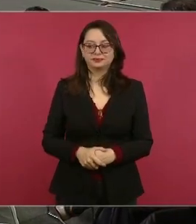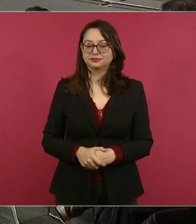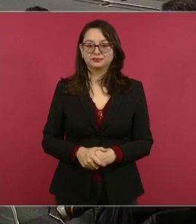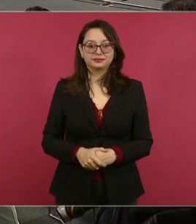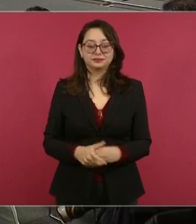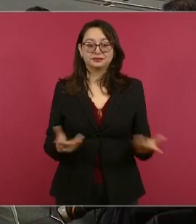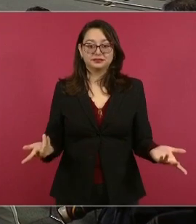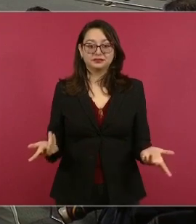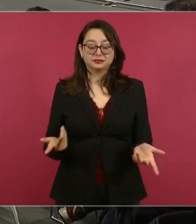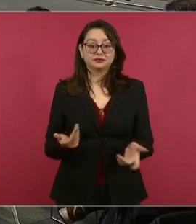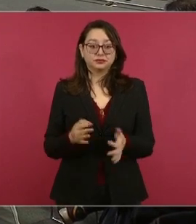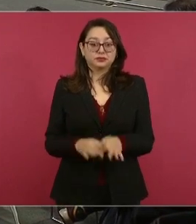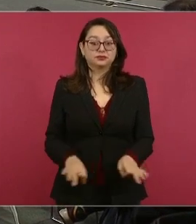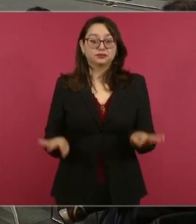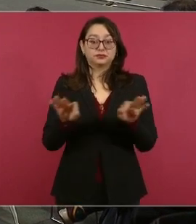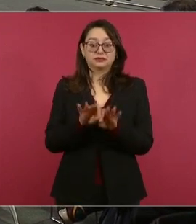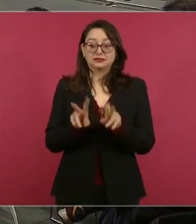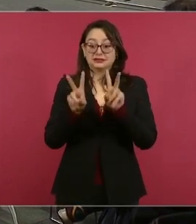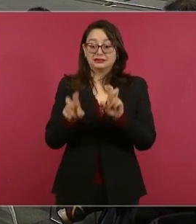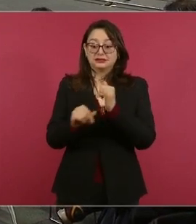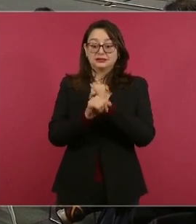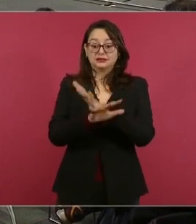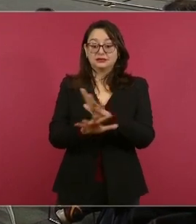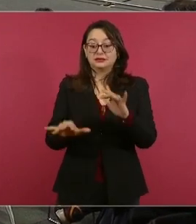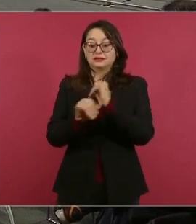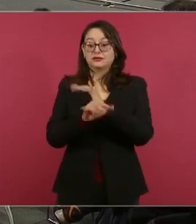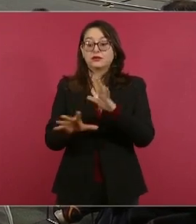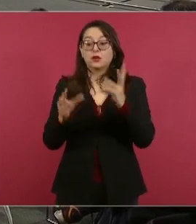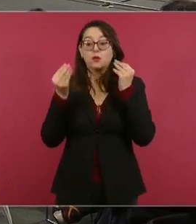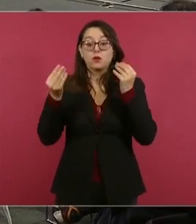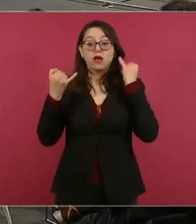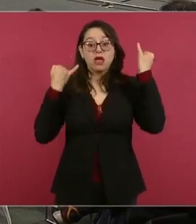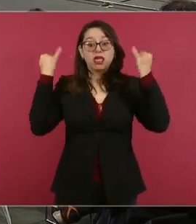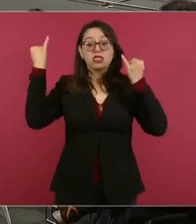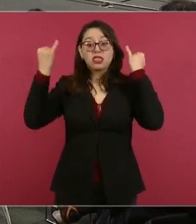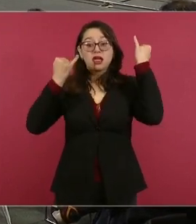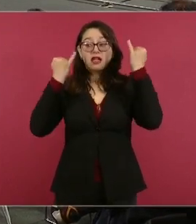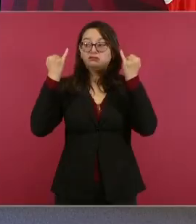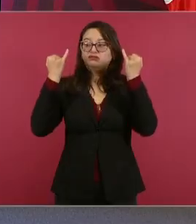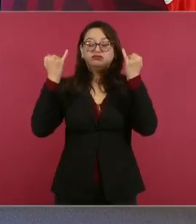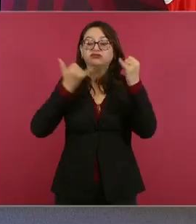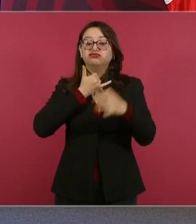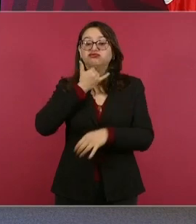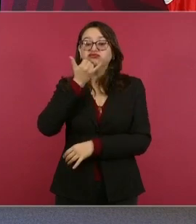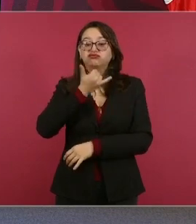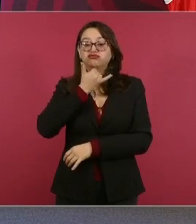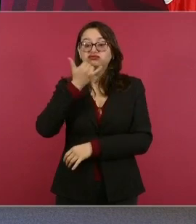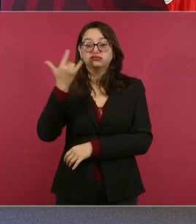muchos mitos.